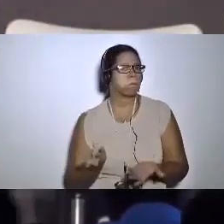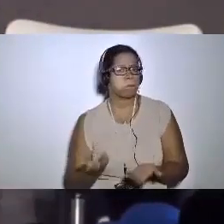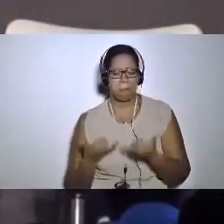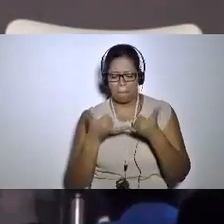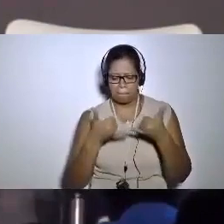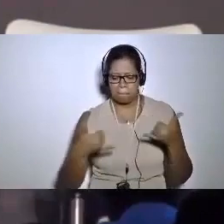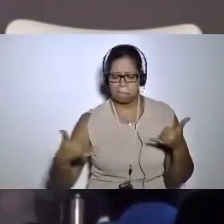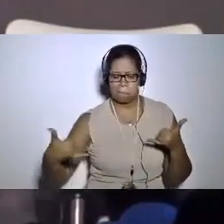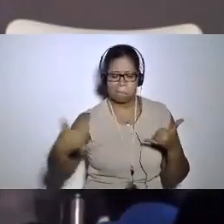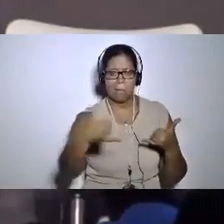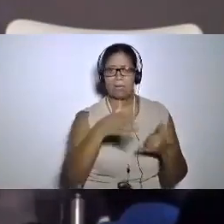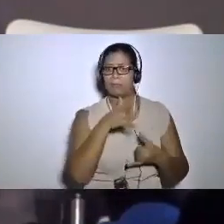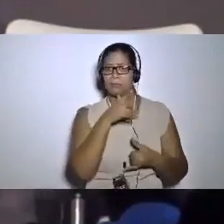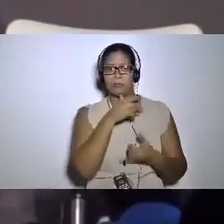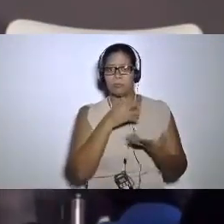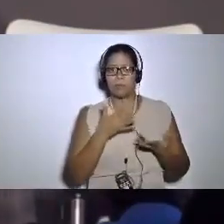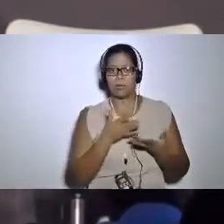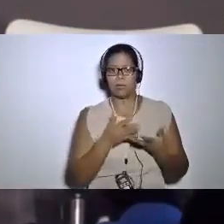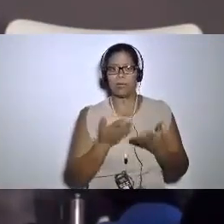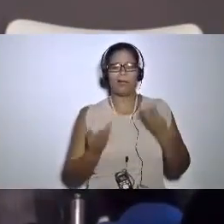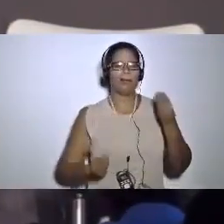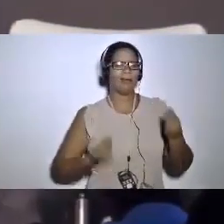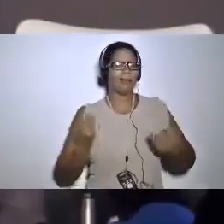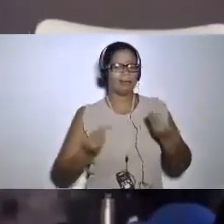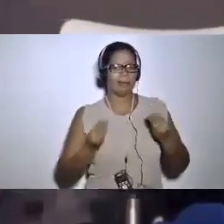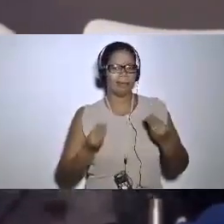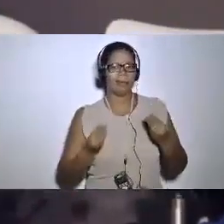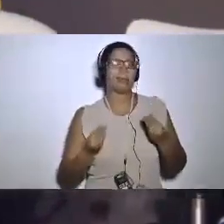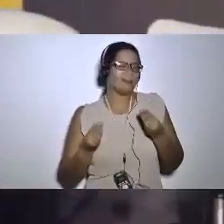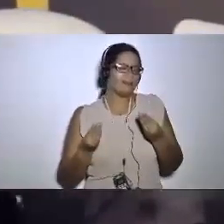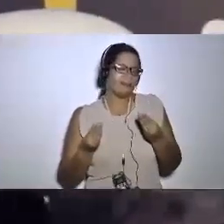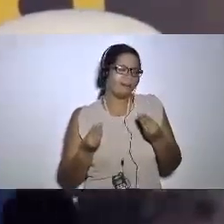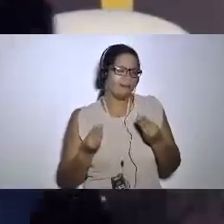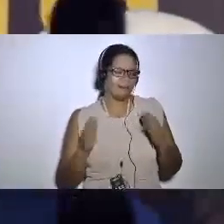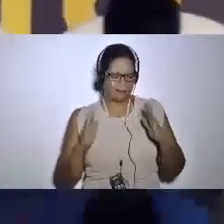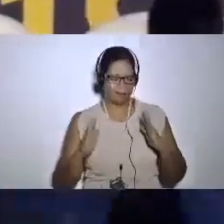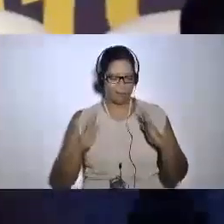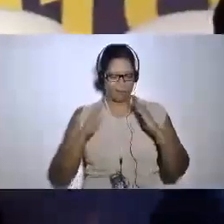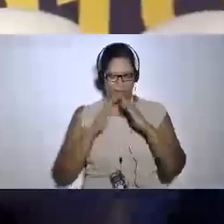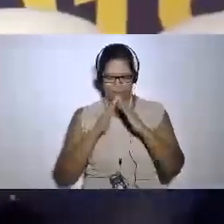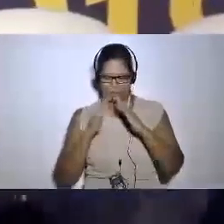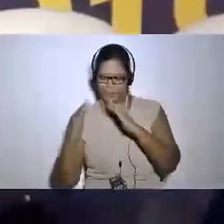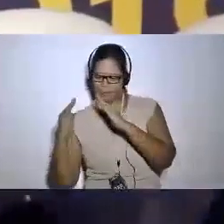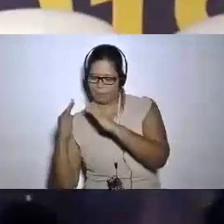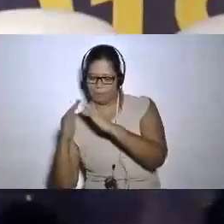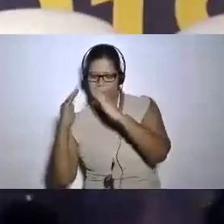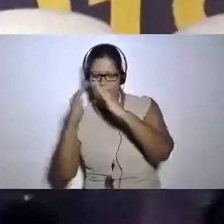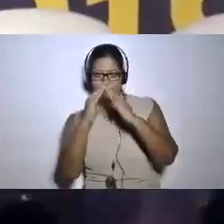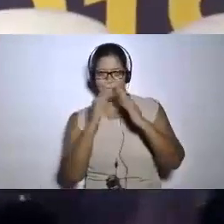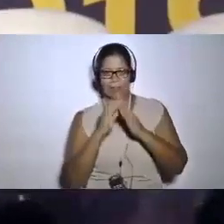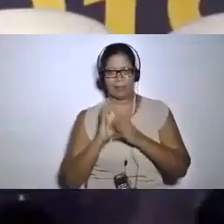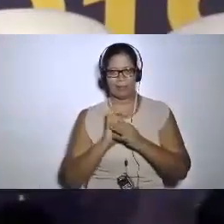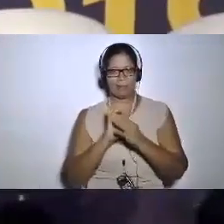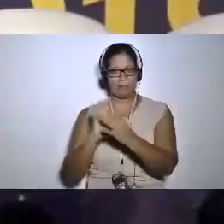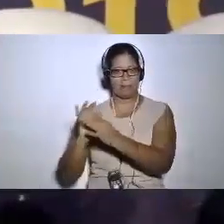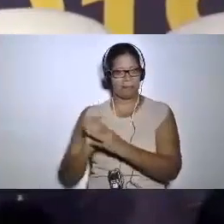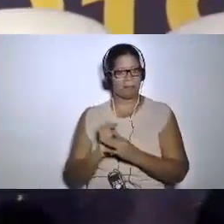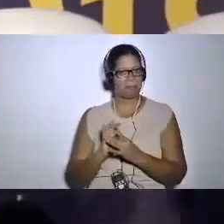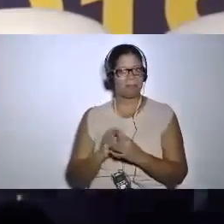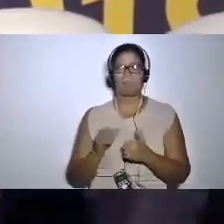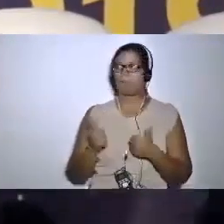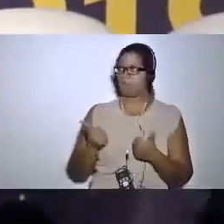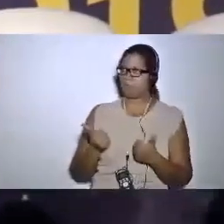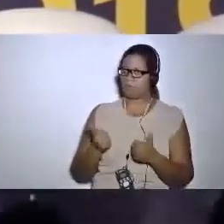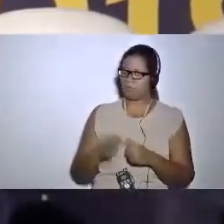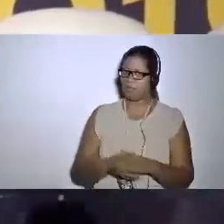fibra óptica en sus casas, entonces ustedes se juntan con los vecinos y hacen que esto ocurra. Bien, estuve